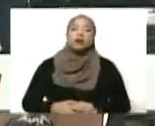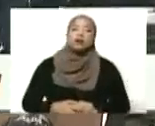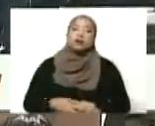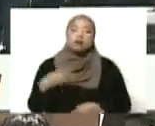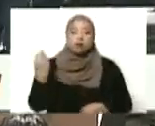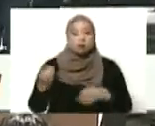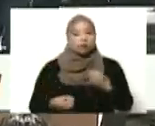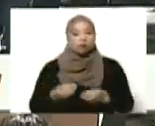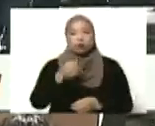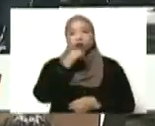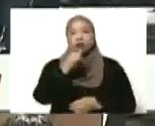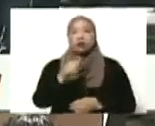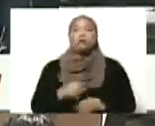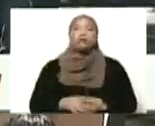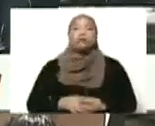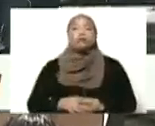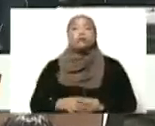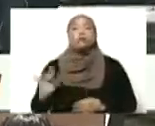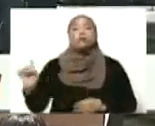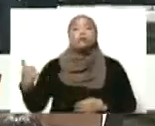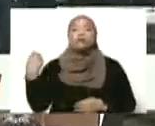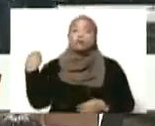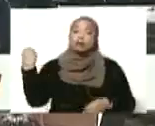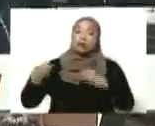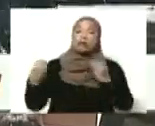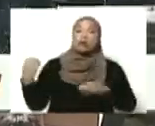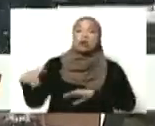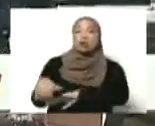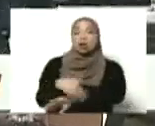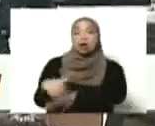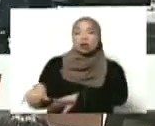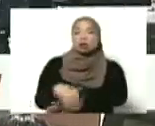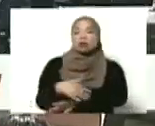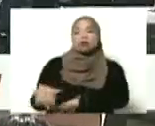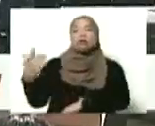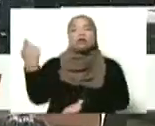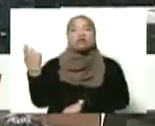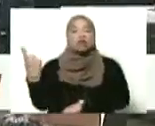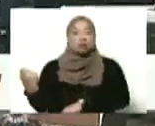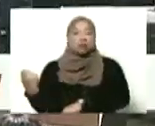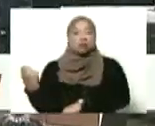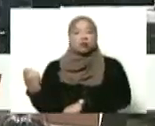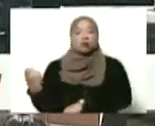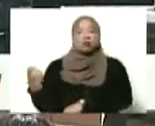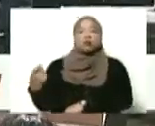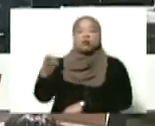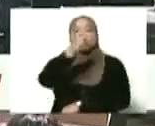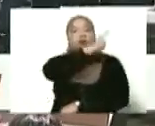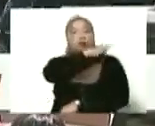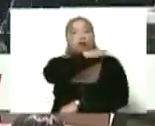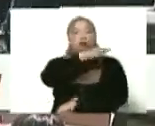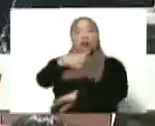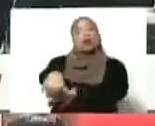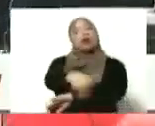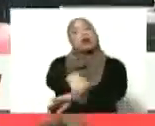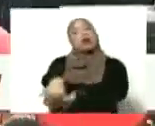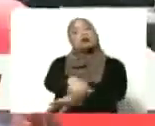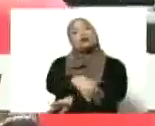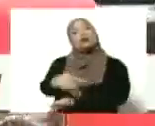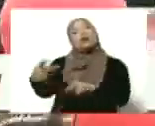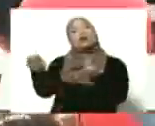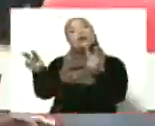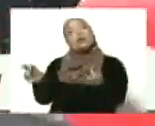tejerías, los primeros que estaban en la calle verificando si le faltaba a alguien eran los jefes de calle y las jefas de calle recién